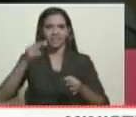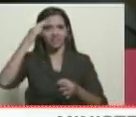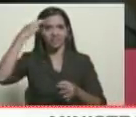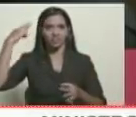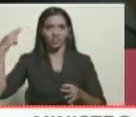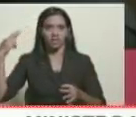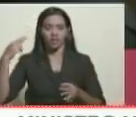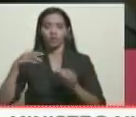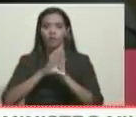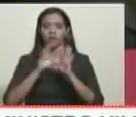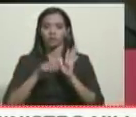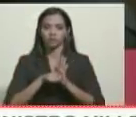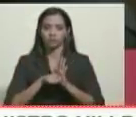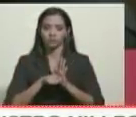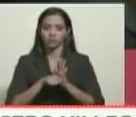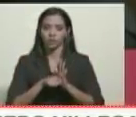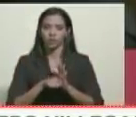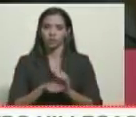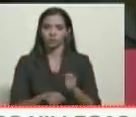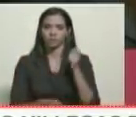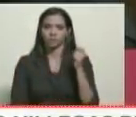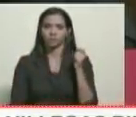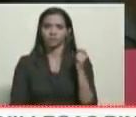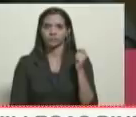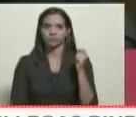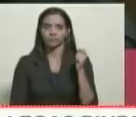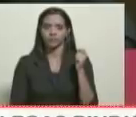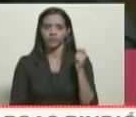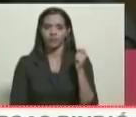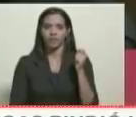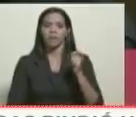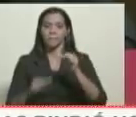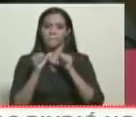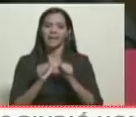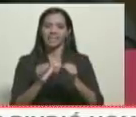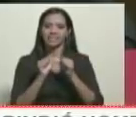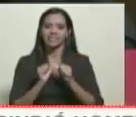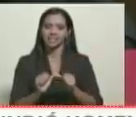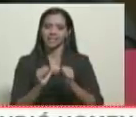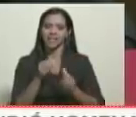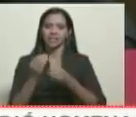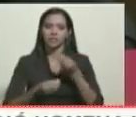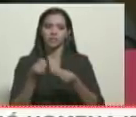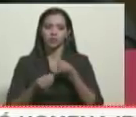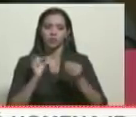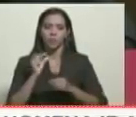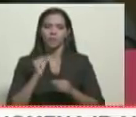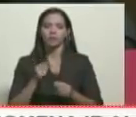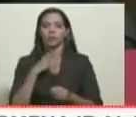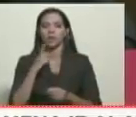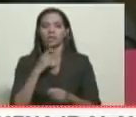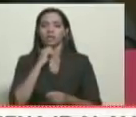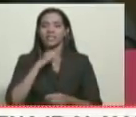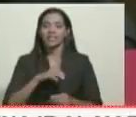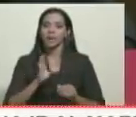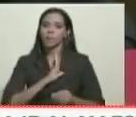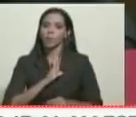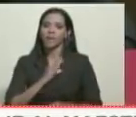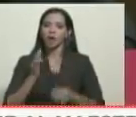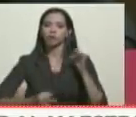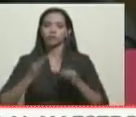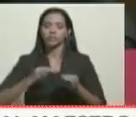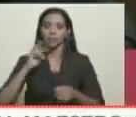con la Constitución en mano, va a seguir realizándose con los momentos políticos e históricos que la propia justicia